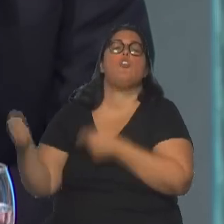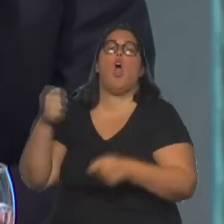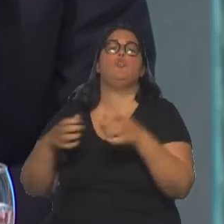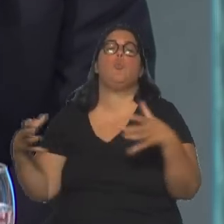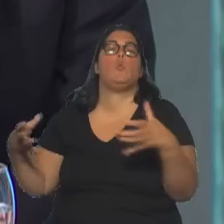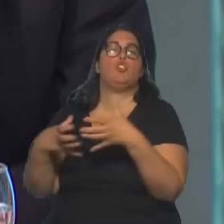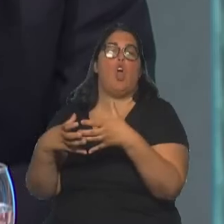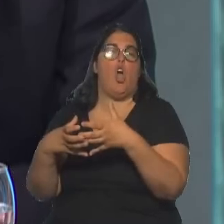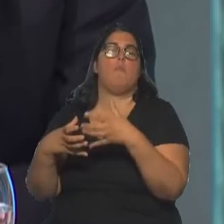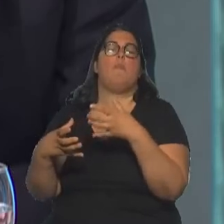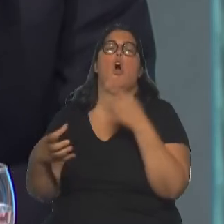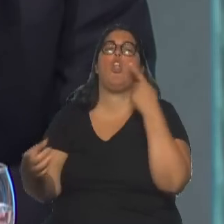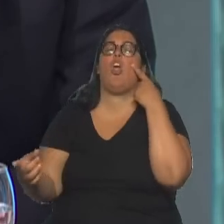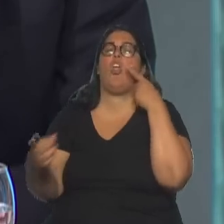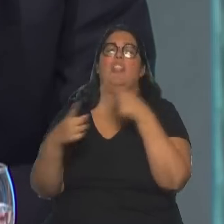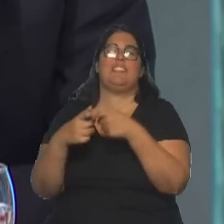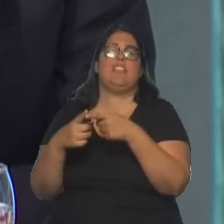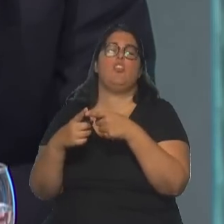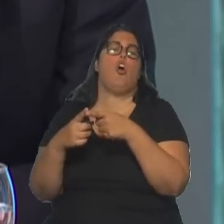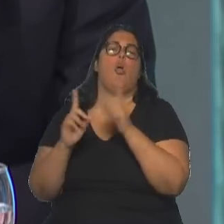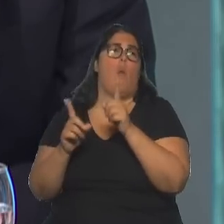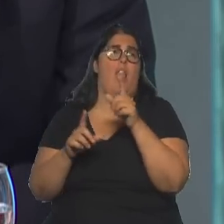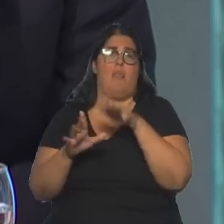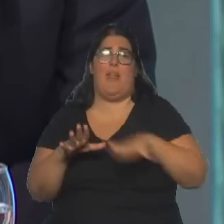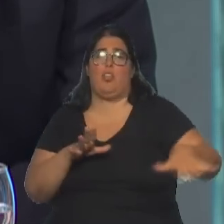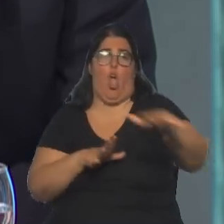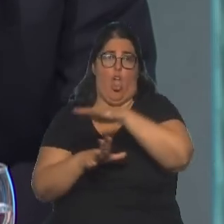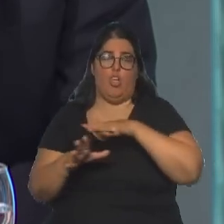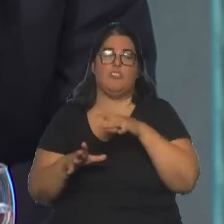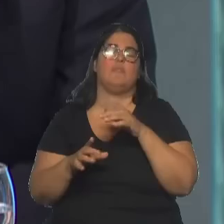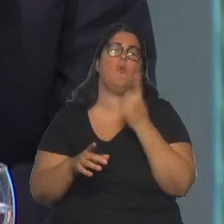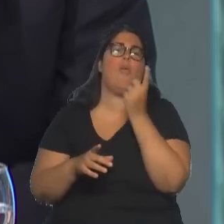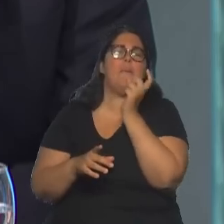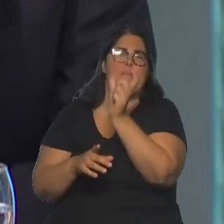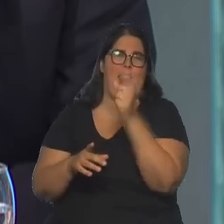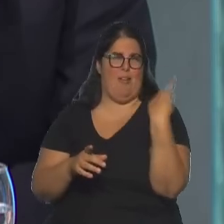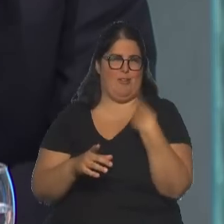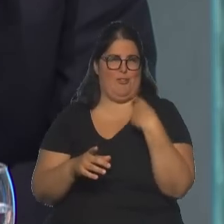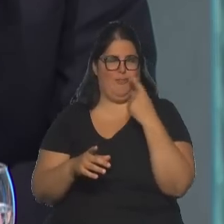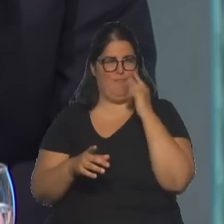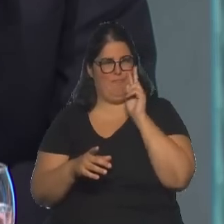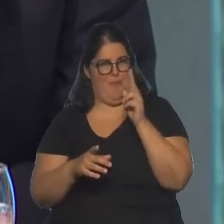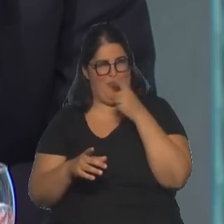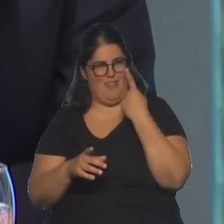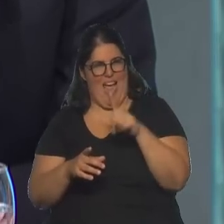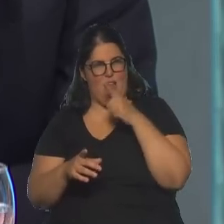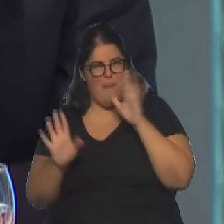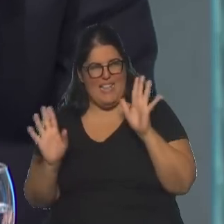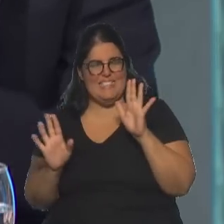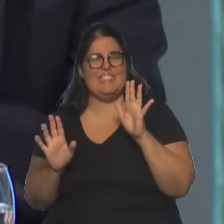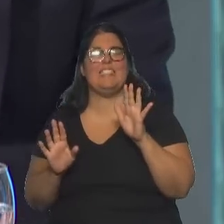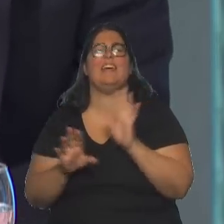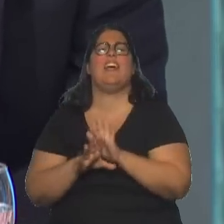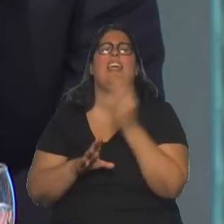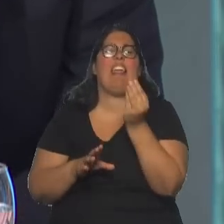destino común para la humanidad, este término que para los occidentales nos puede resultar muy extraño, no es ni nada más